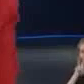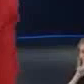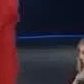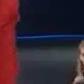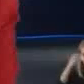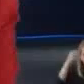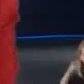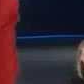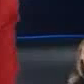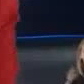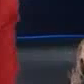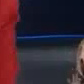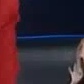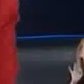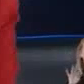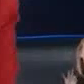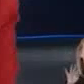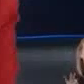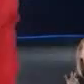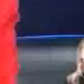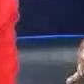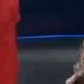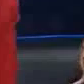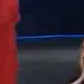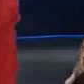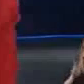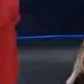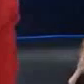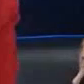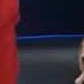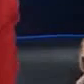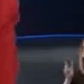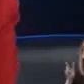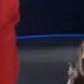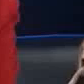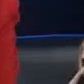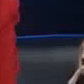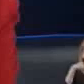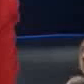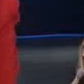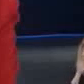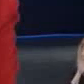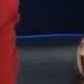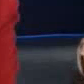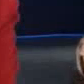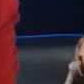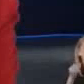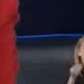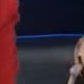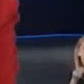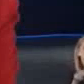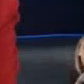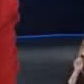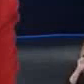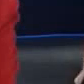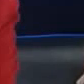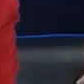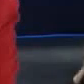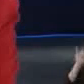superan los tres tipos de superen los 300 pesos la realidad nadie tiene idea en un mes es muchísimo tiempo en la